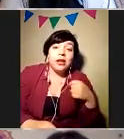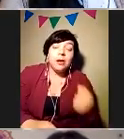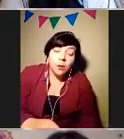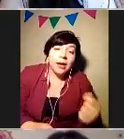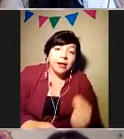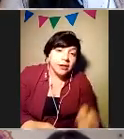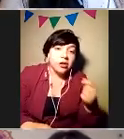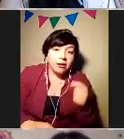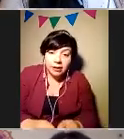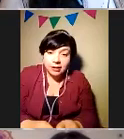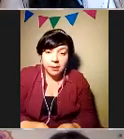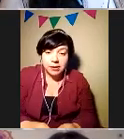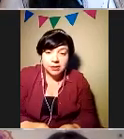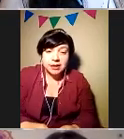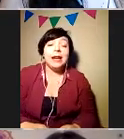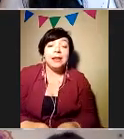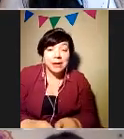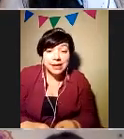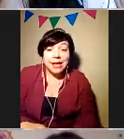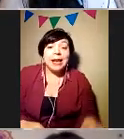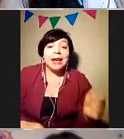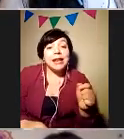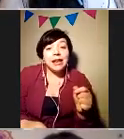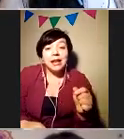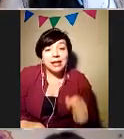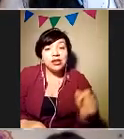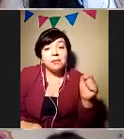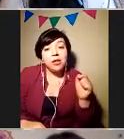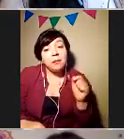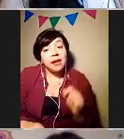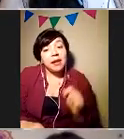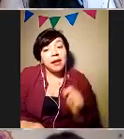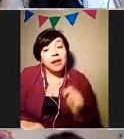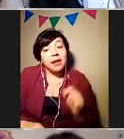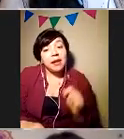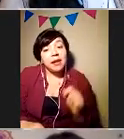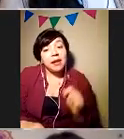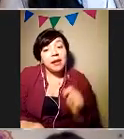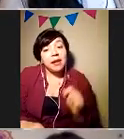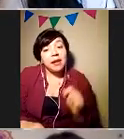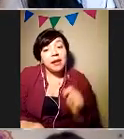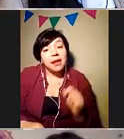que regulan la legislación laboral de los países, y además las legislaciones medioambientales